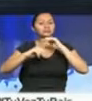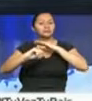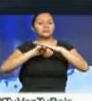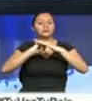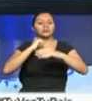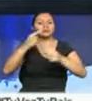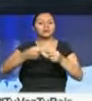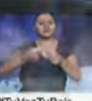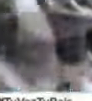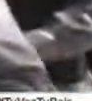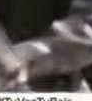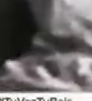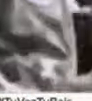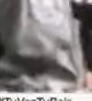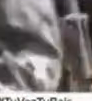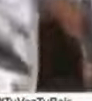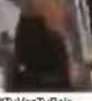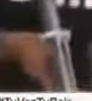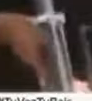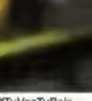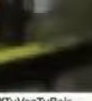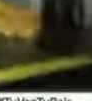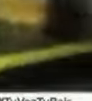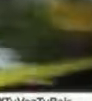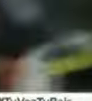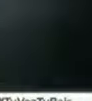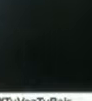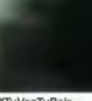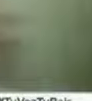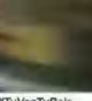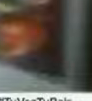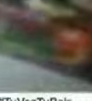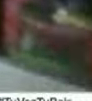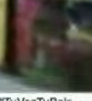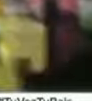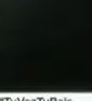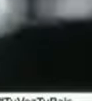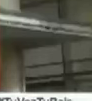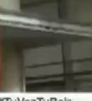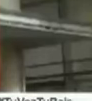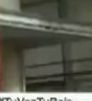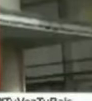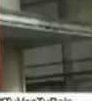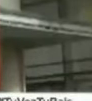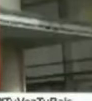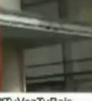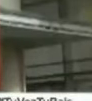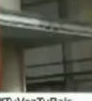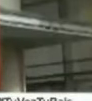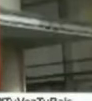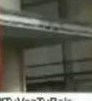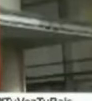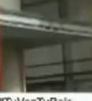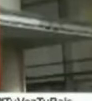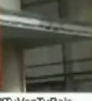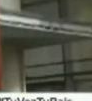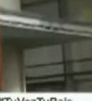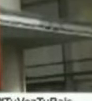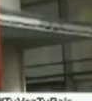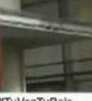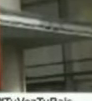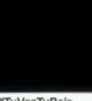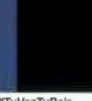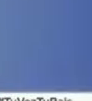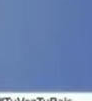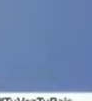Quito. Elementos de la Policía Nacional y de la Fiscalía adanaron dos oficinas de la compañía Norberto Odebrecht